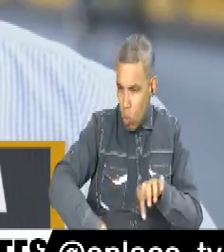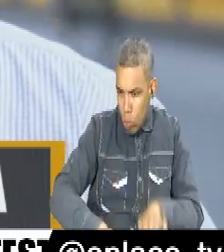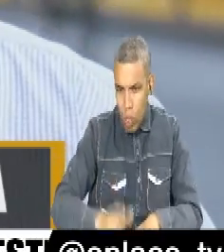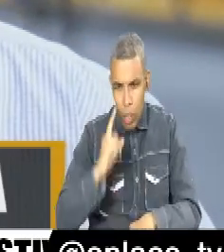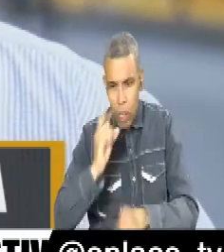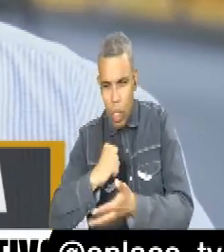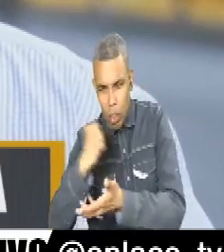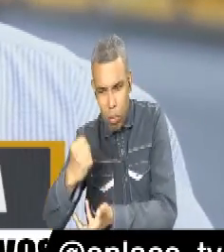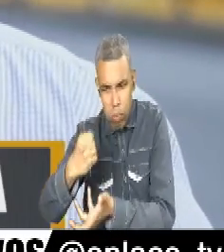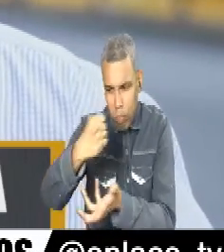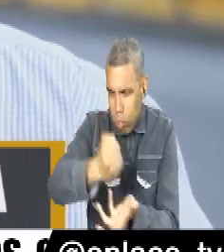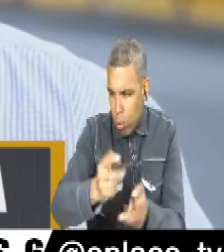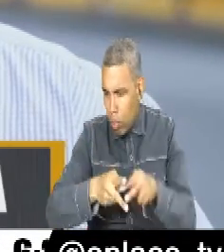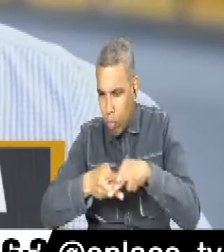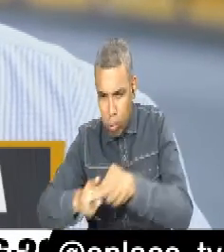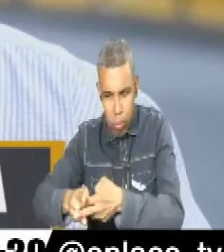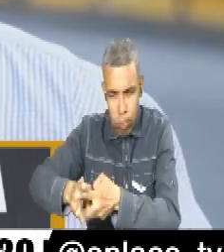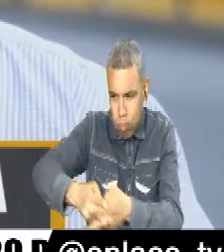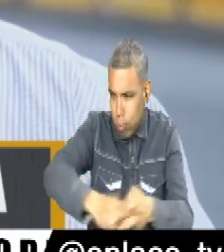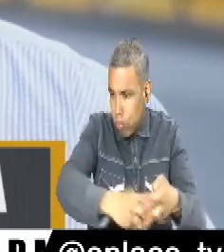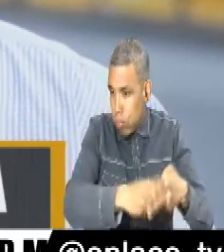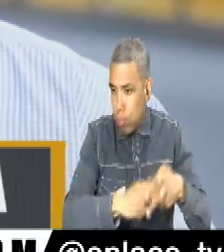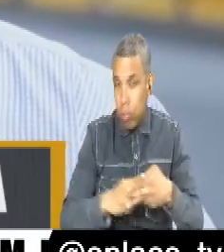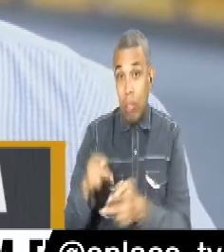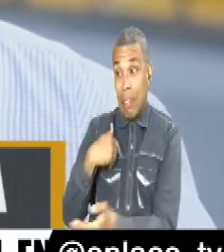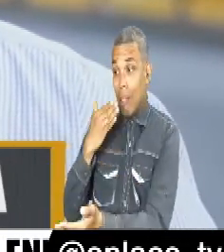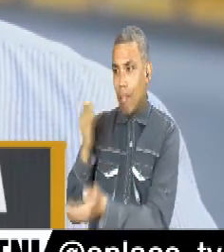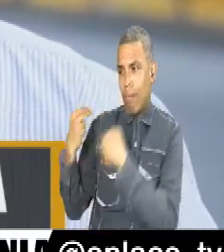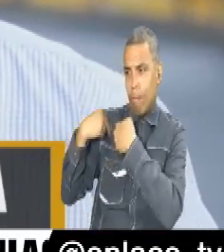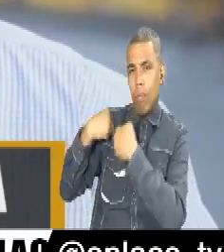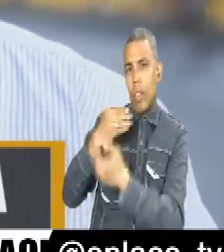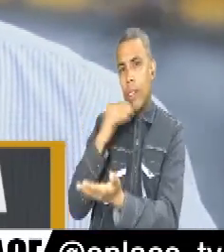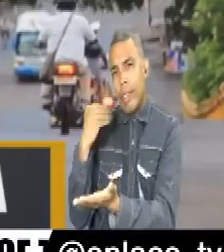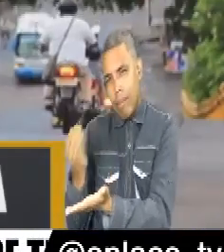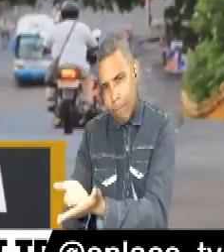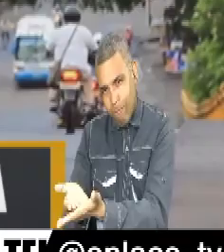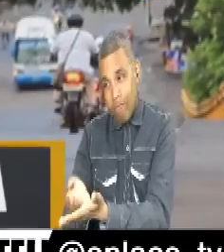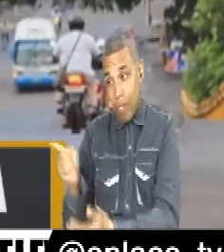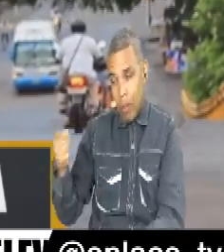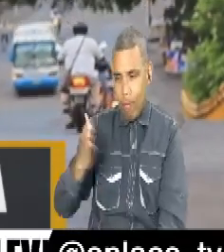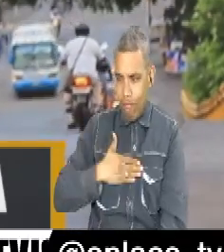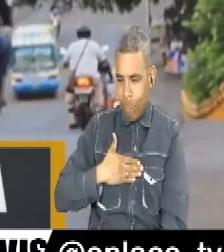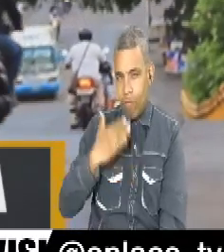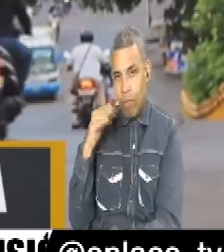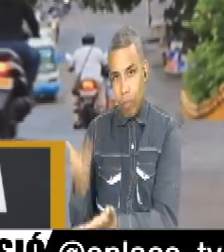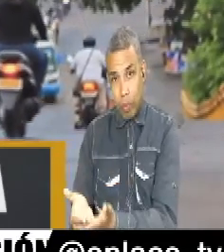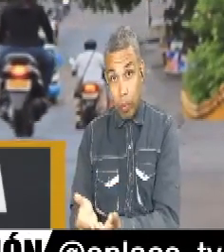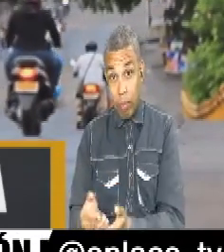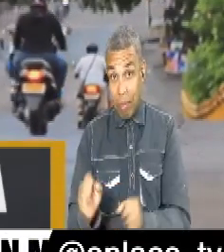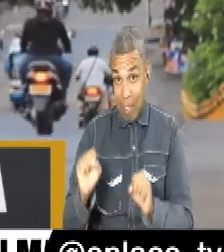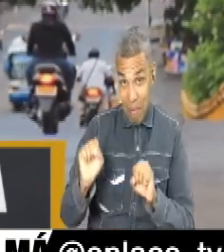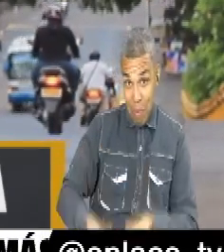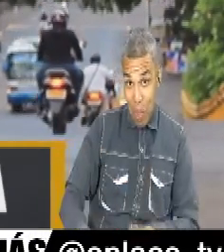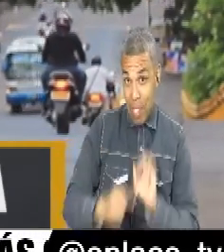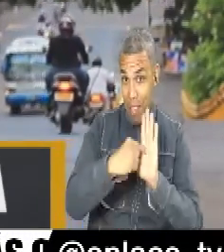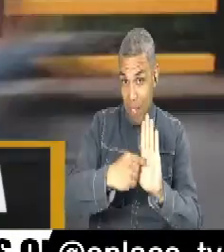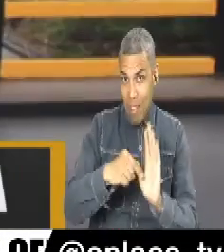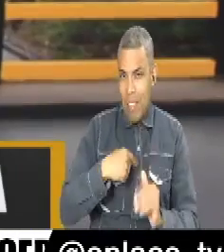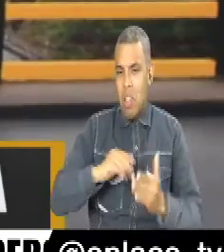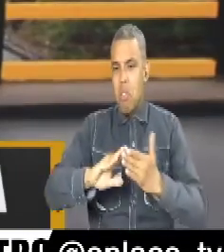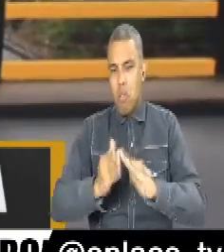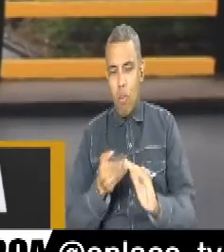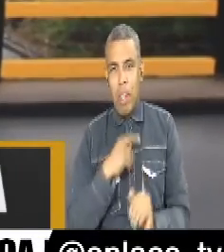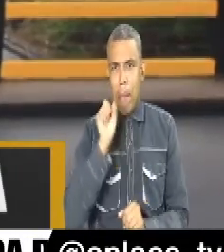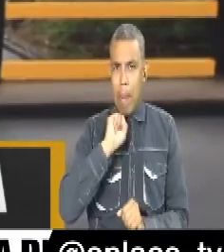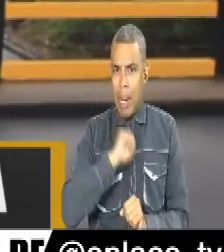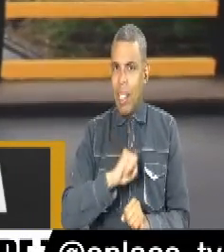la labor cumplida, un buen trabajo. Y realmente estamos demostrando de que con la gente de Barranca, con nosotros todos